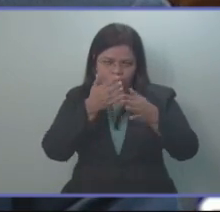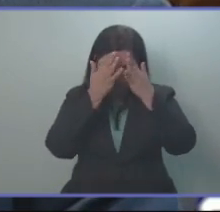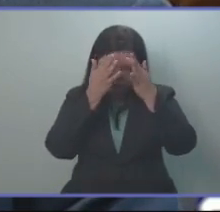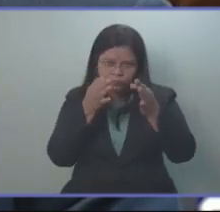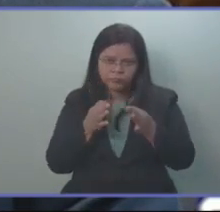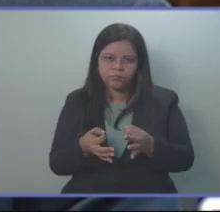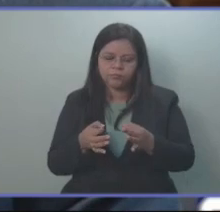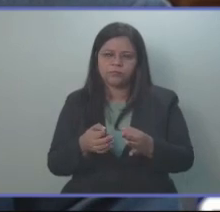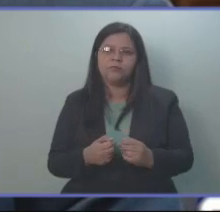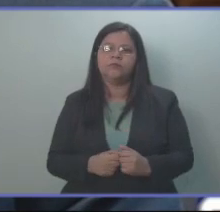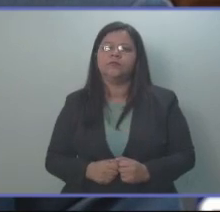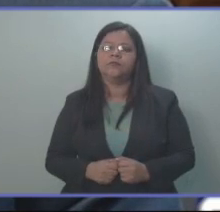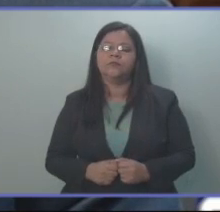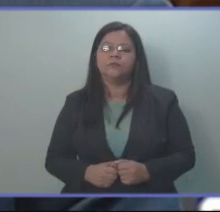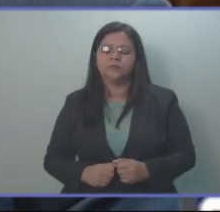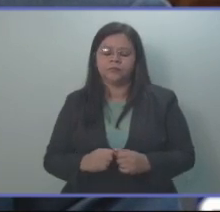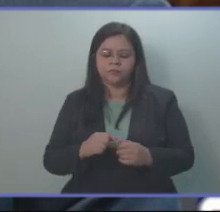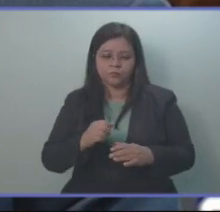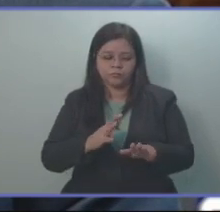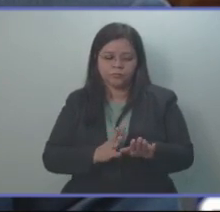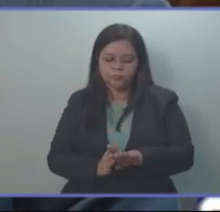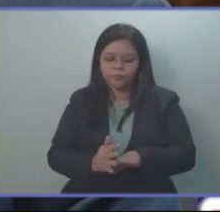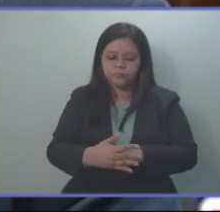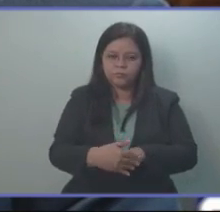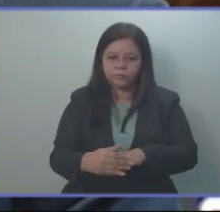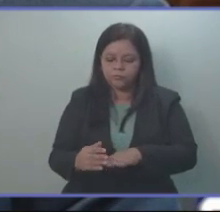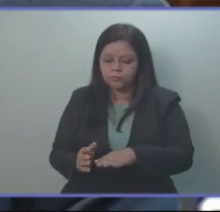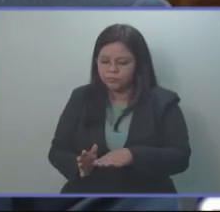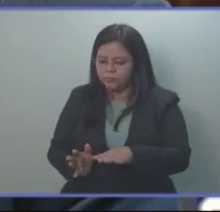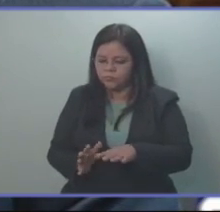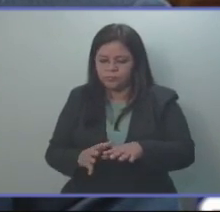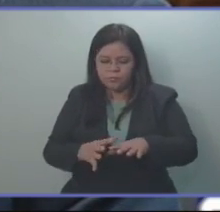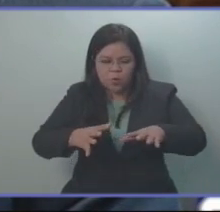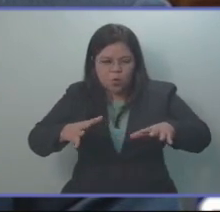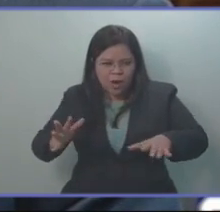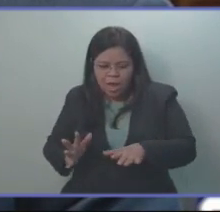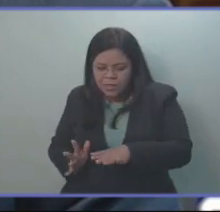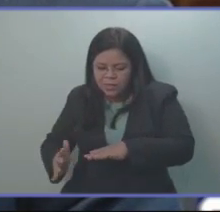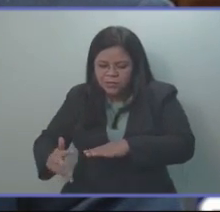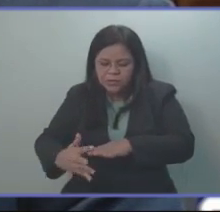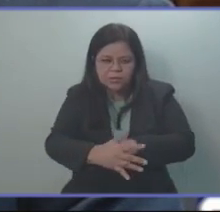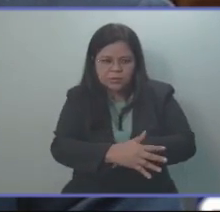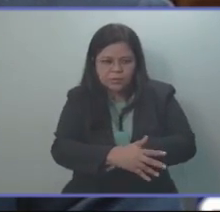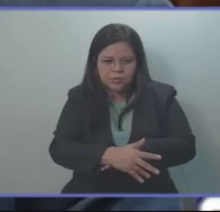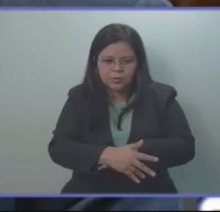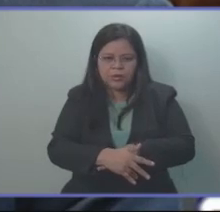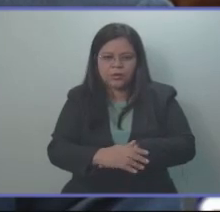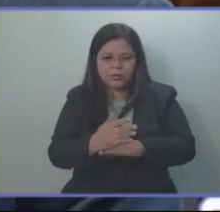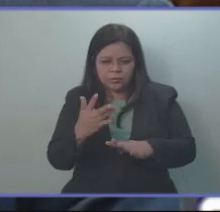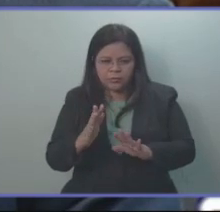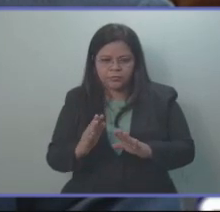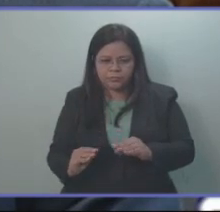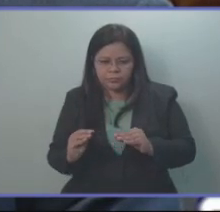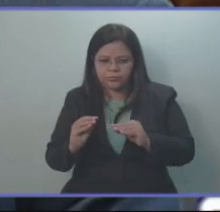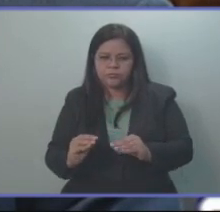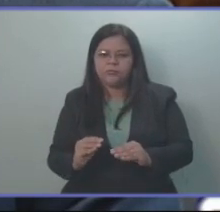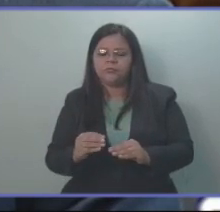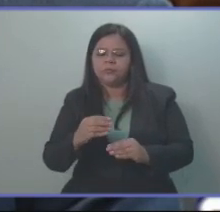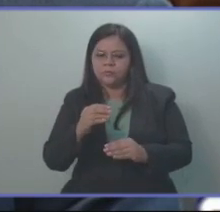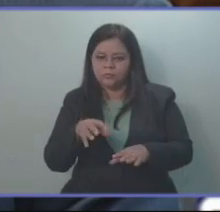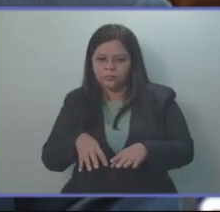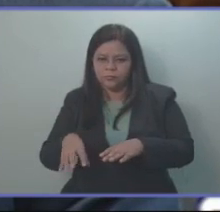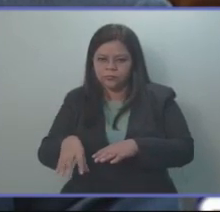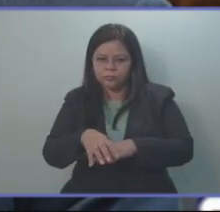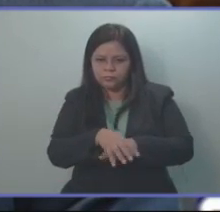disposición transitoria. Las islas, islotes, cayos o cualquier otro territorio insular que está dentro de los límites